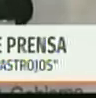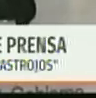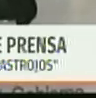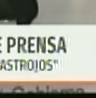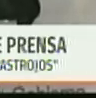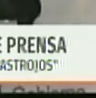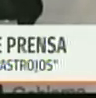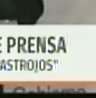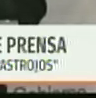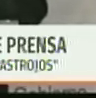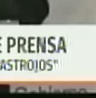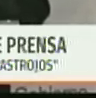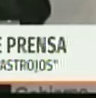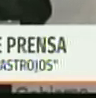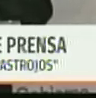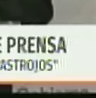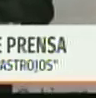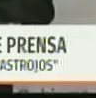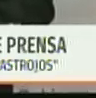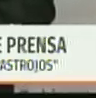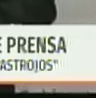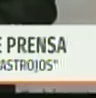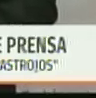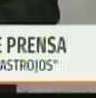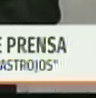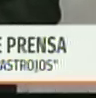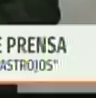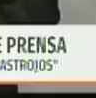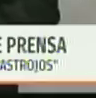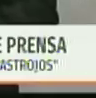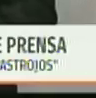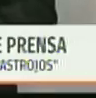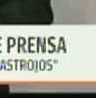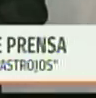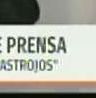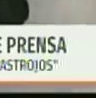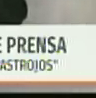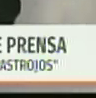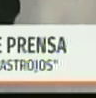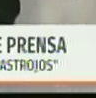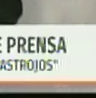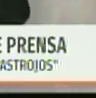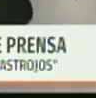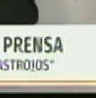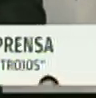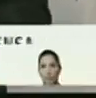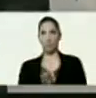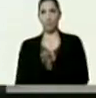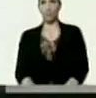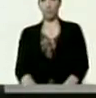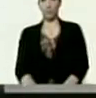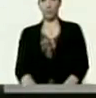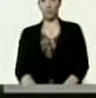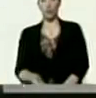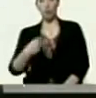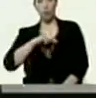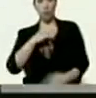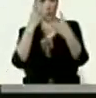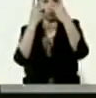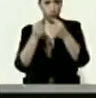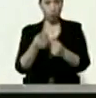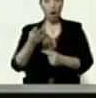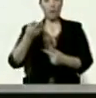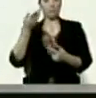Correcto. En primer lugar, fíjense, nosotros sacamos el otro día la cuenta y si